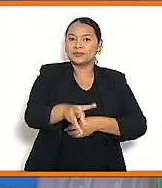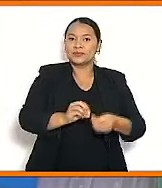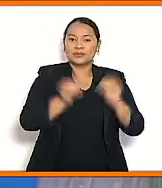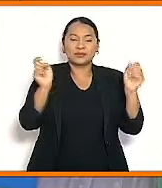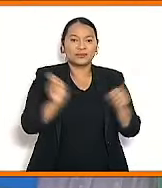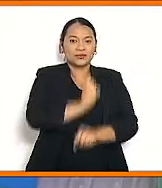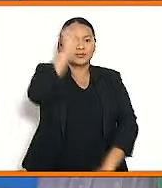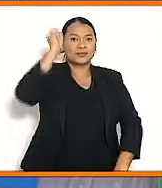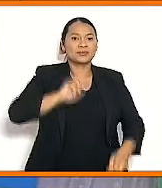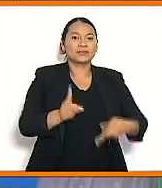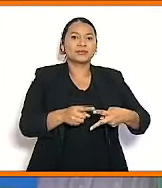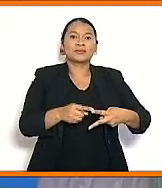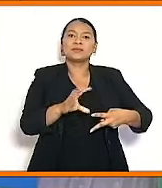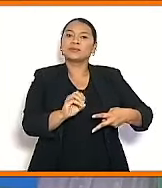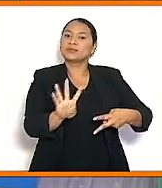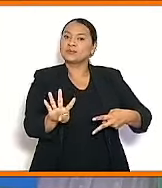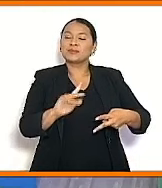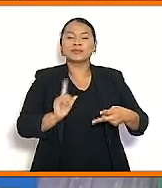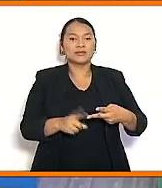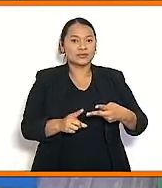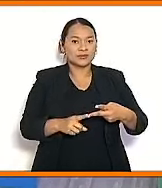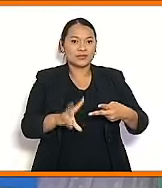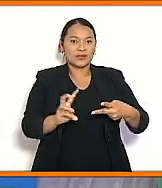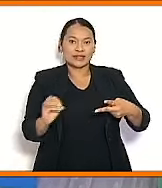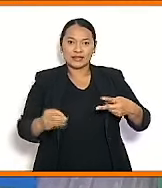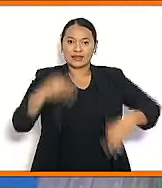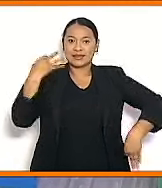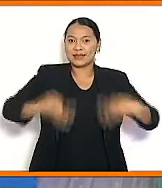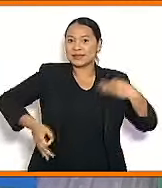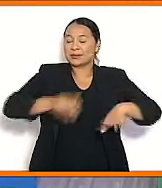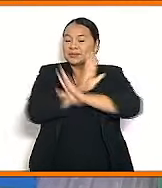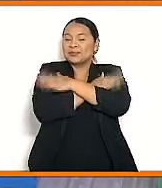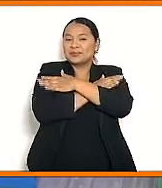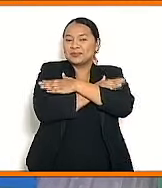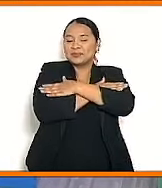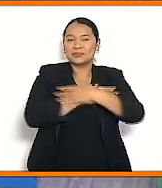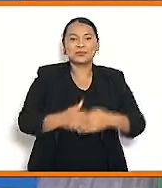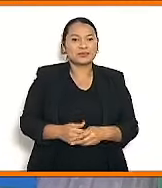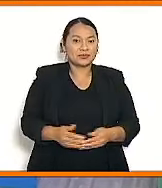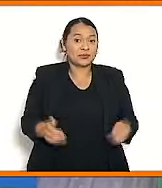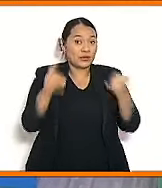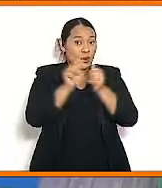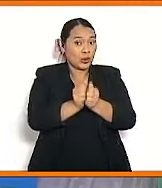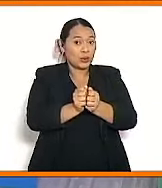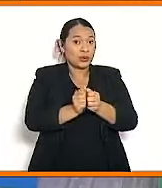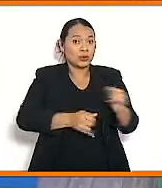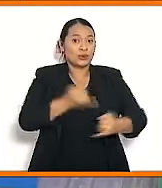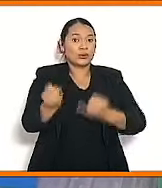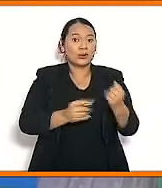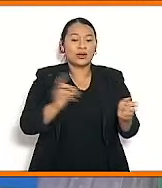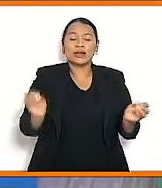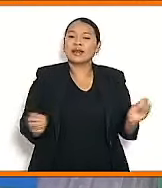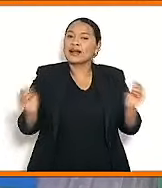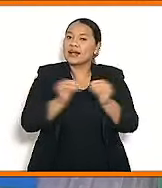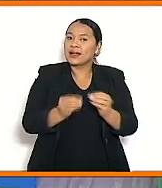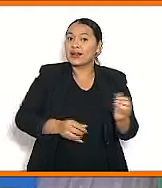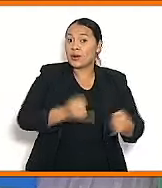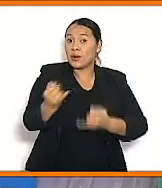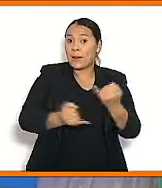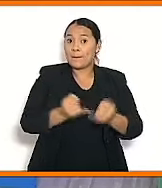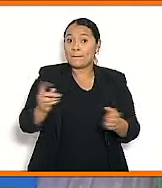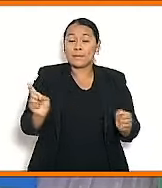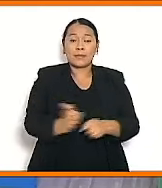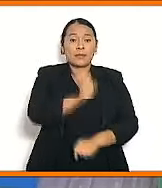1, 04 en posición 2, 60, muchas felicidades. Acompáñame a ganar mucho más en Juga